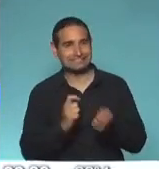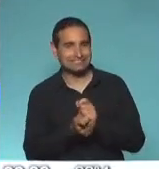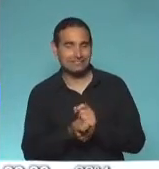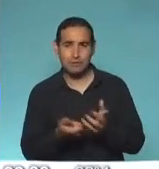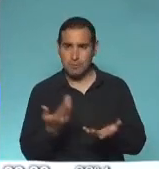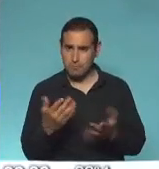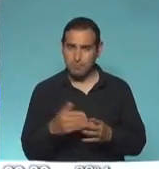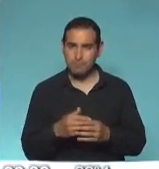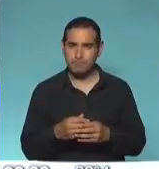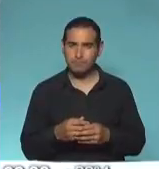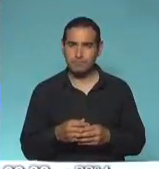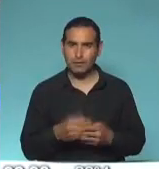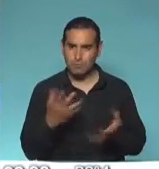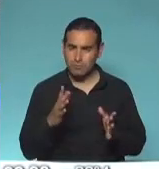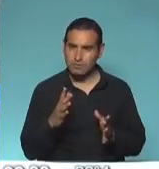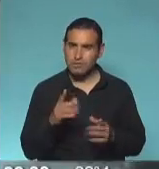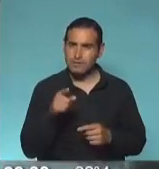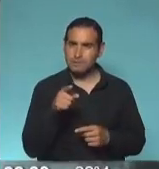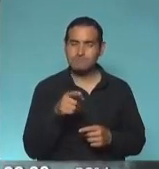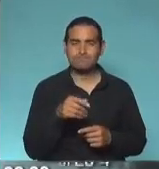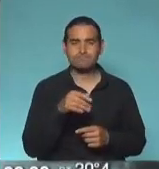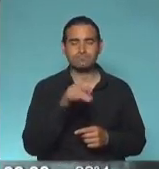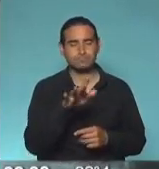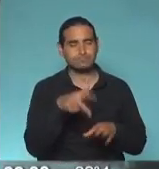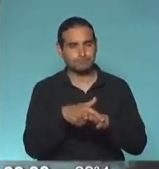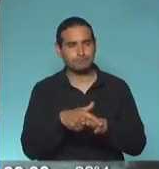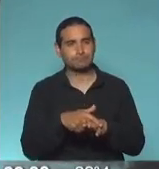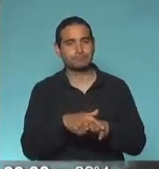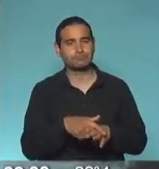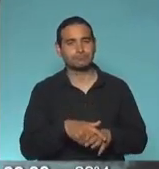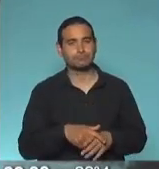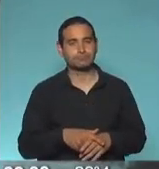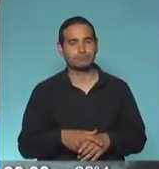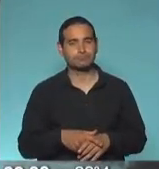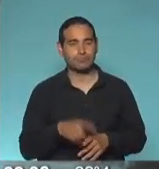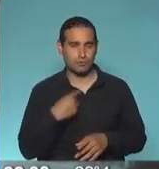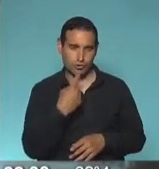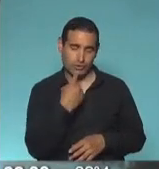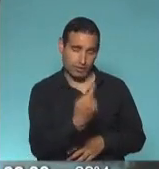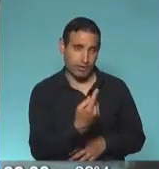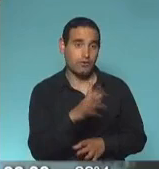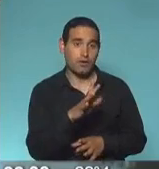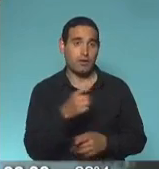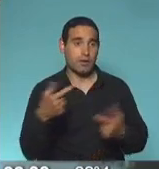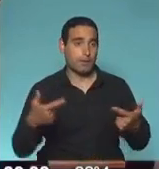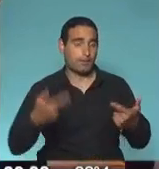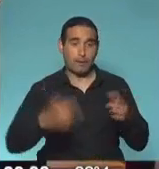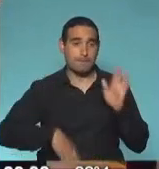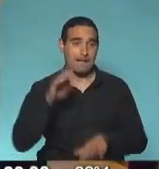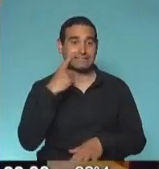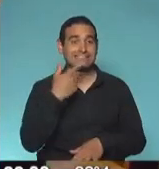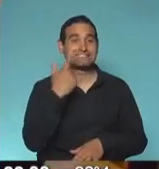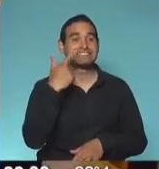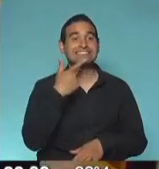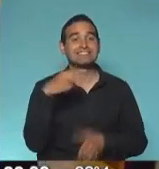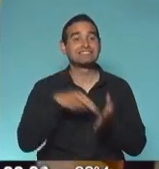un fortalecimiento que se claramente. Fortalezca. Como yo dije una cosa, tendió la otra. El enemigo más cruento de ISIS en